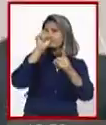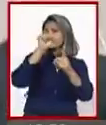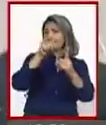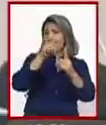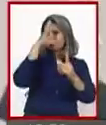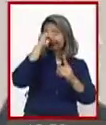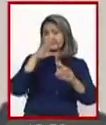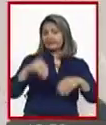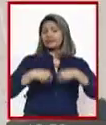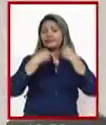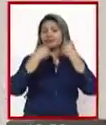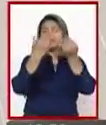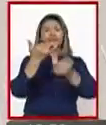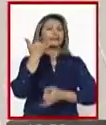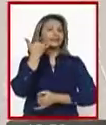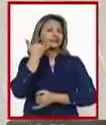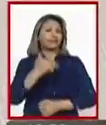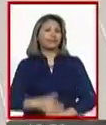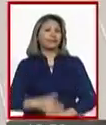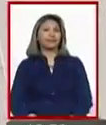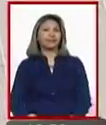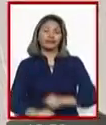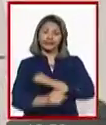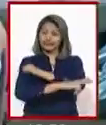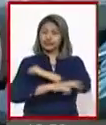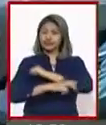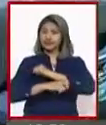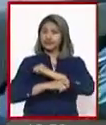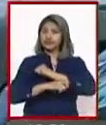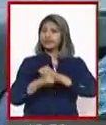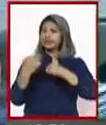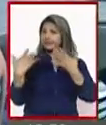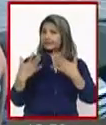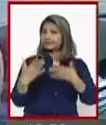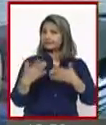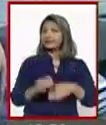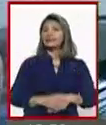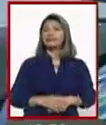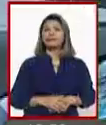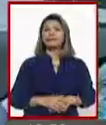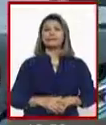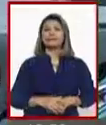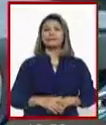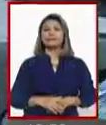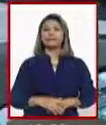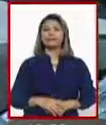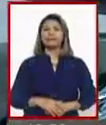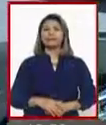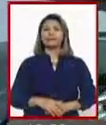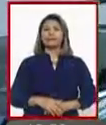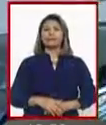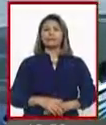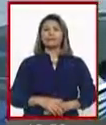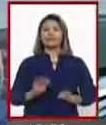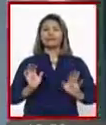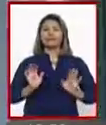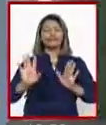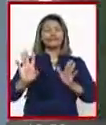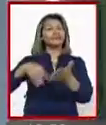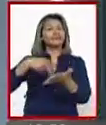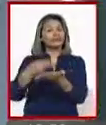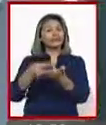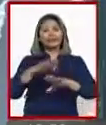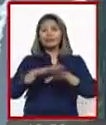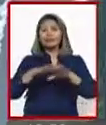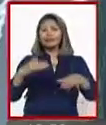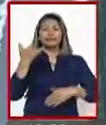este hombre y devolvió el celular. Oh, me robó hace 2 cuadras y media de acá. Estábamos y me robó y me botó al piso. ¿Cómo pasó? Estaba yo